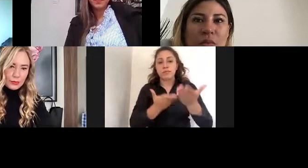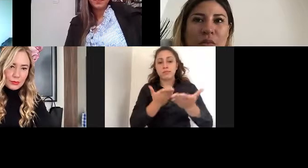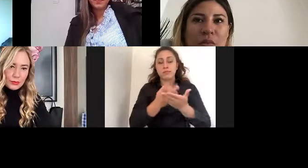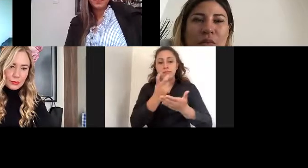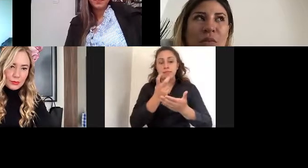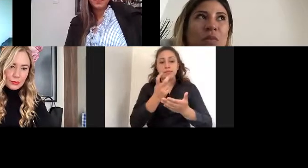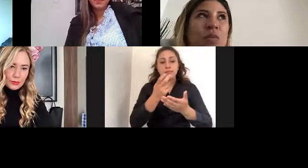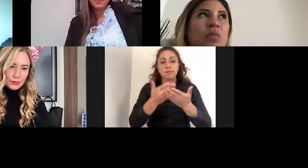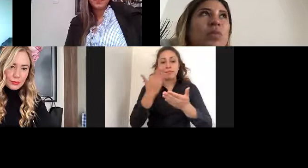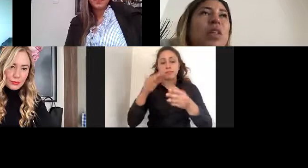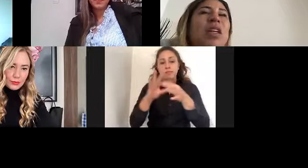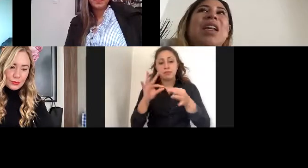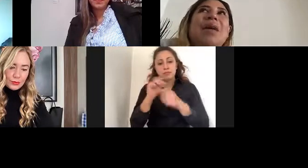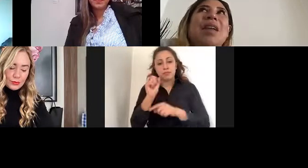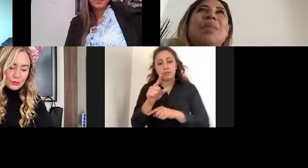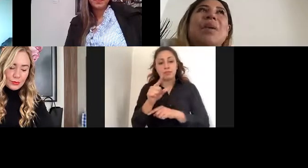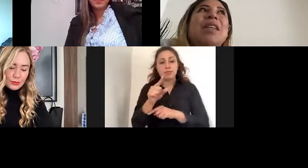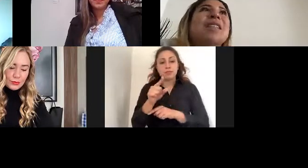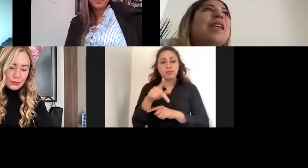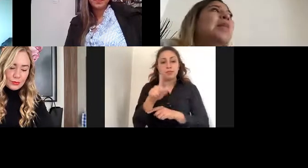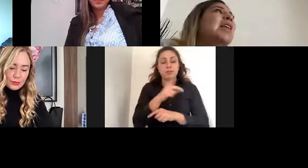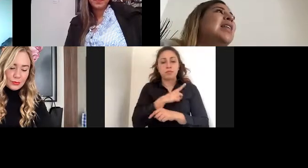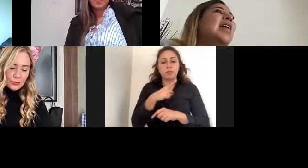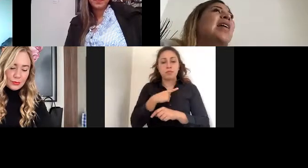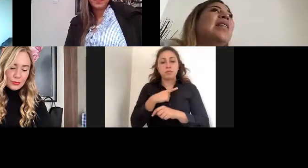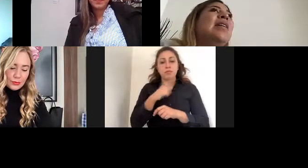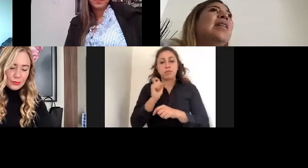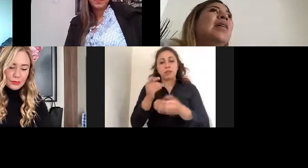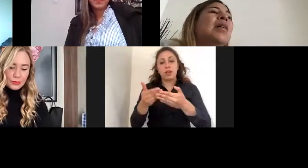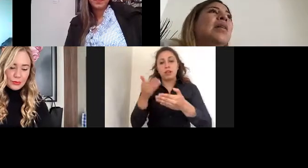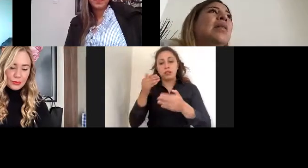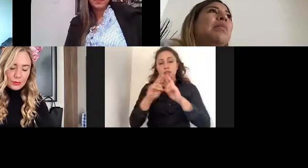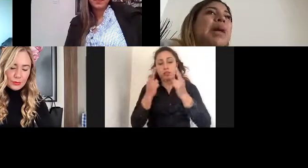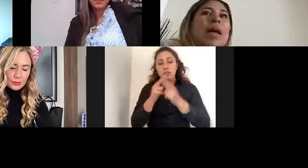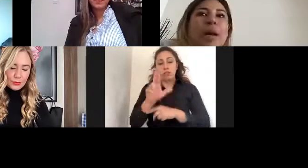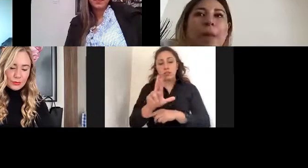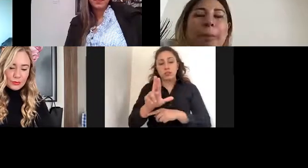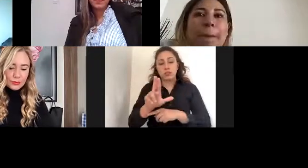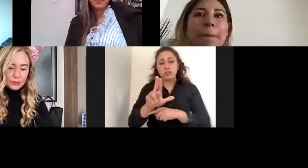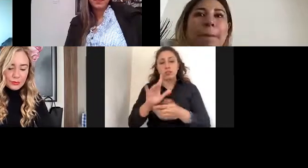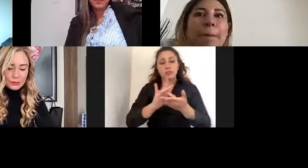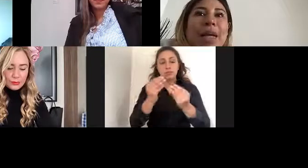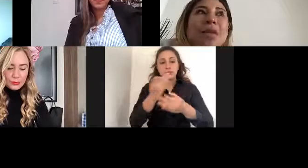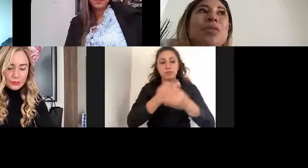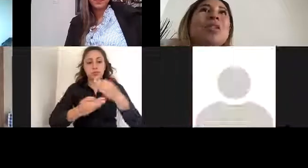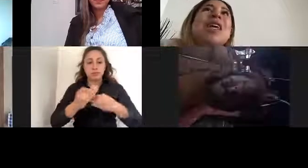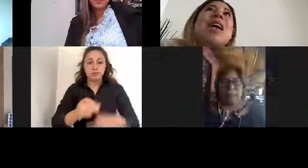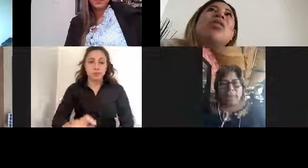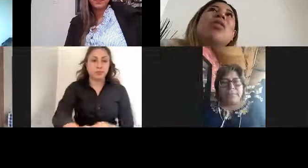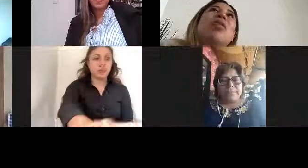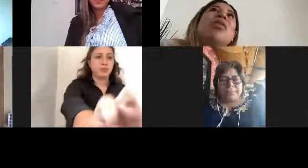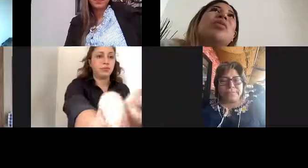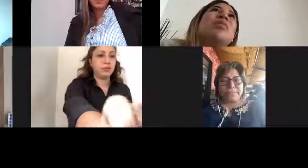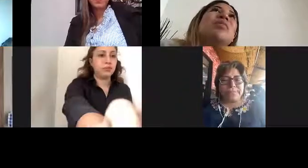antes, evidentemente, previos a la reunión del martes. Les agradezco mucho su presencia. Hasta